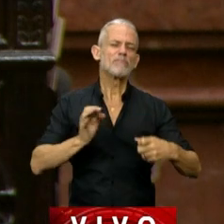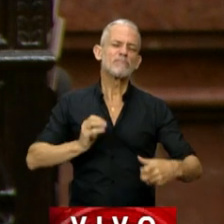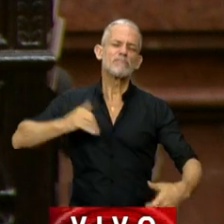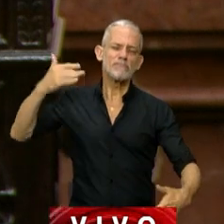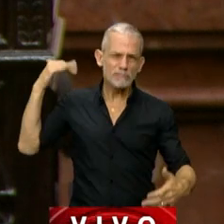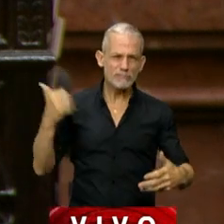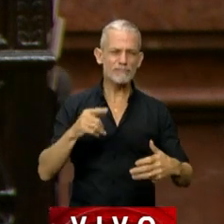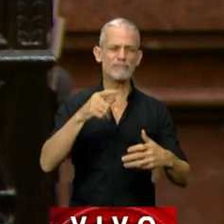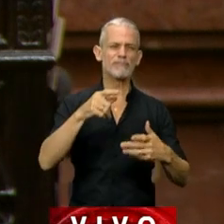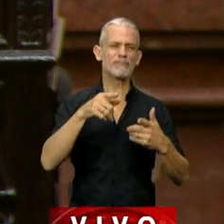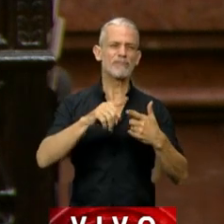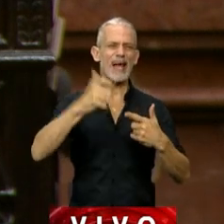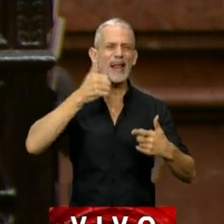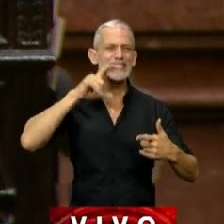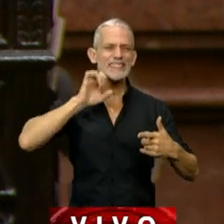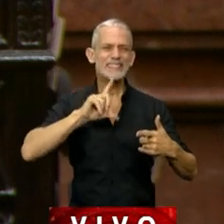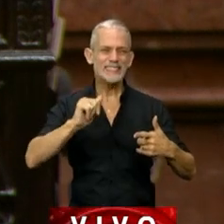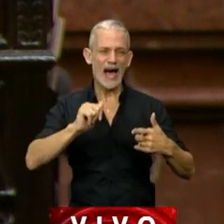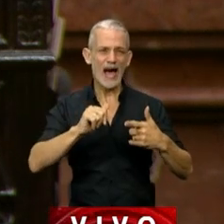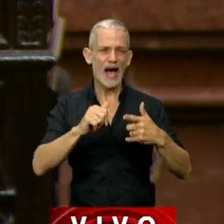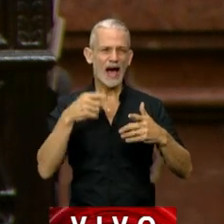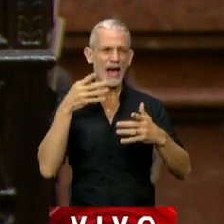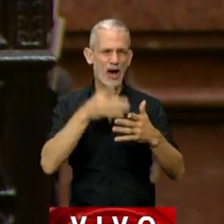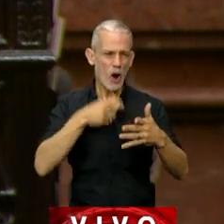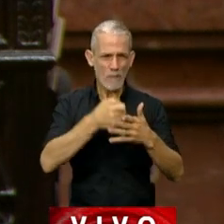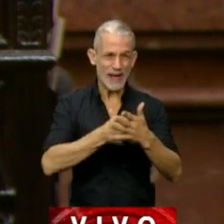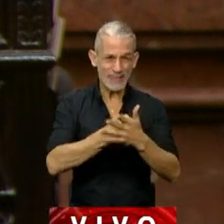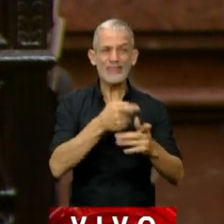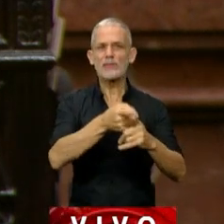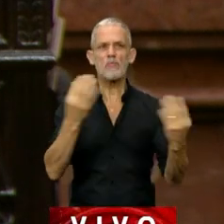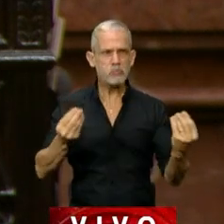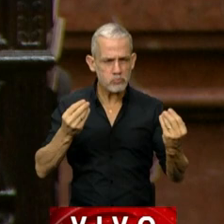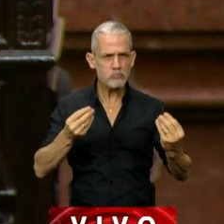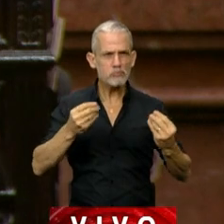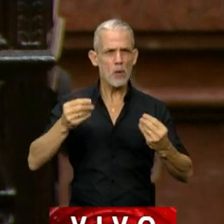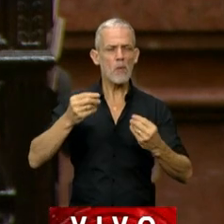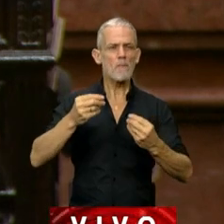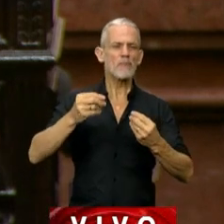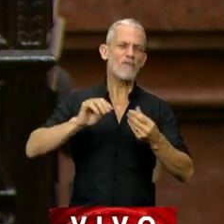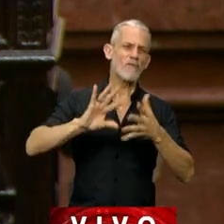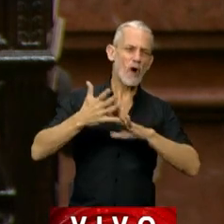que ha luchado y ha enfrentado a todas las políticas neoliberales, a todos los intentos